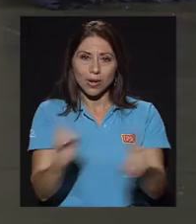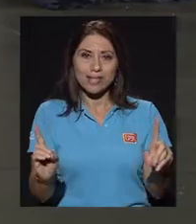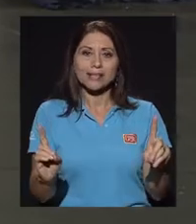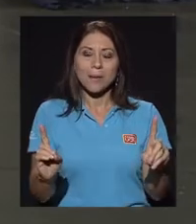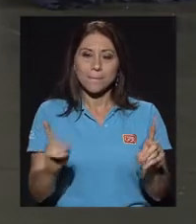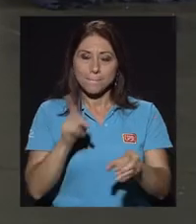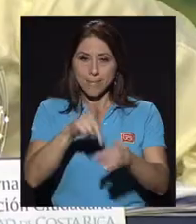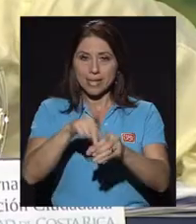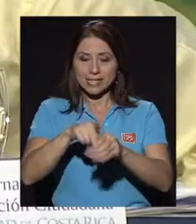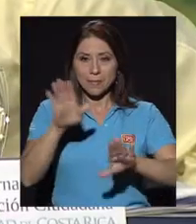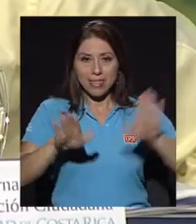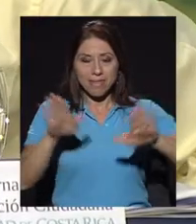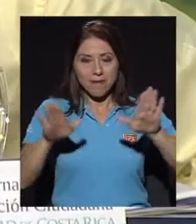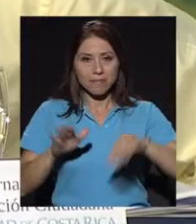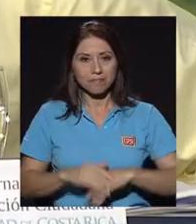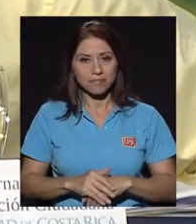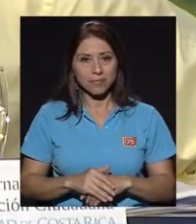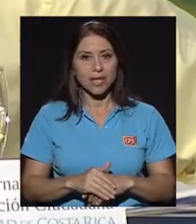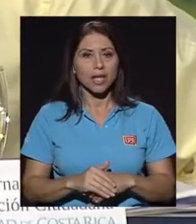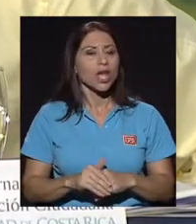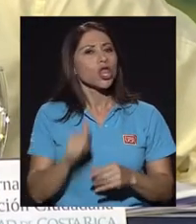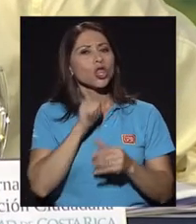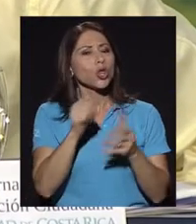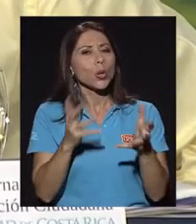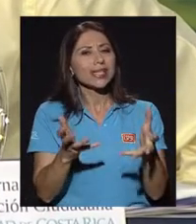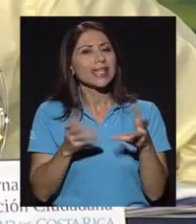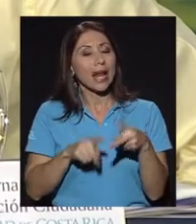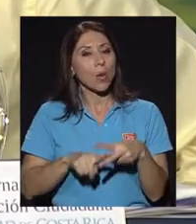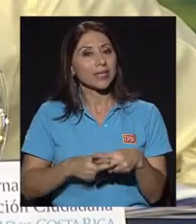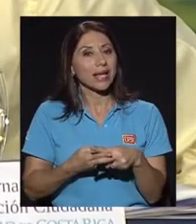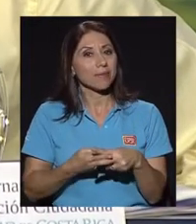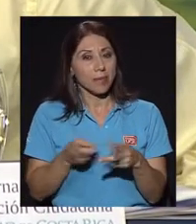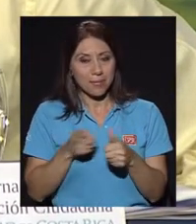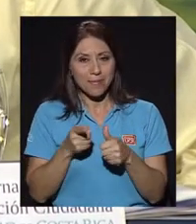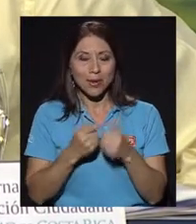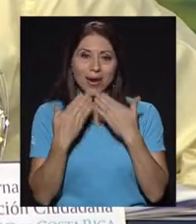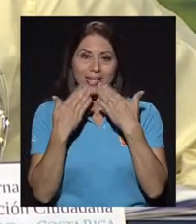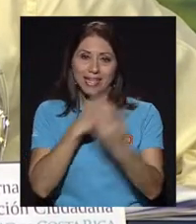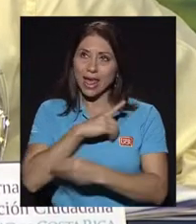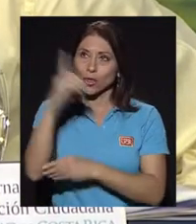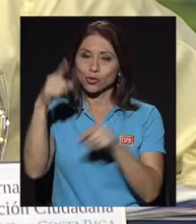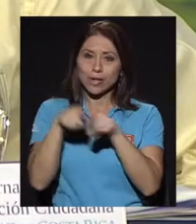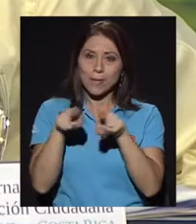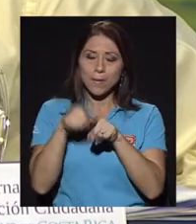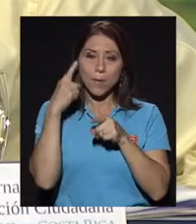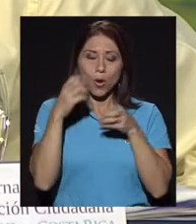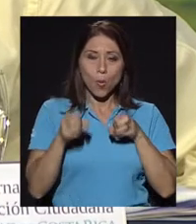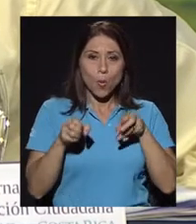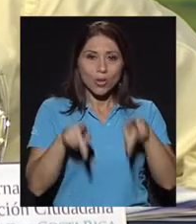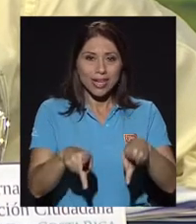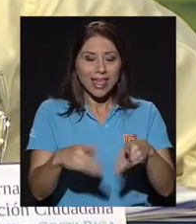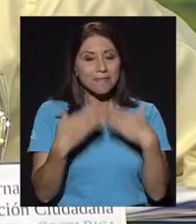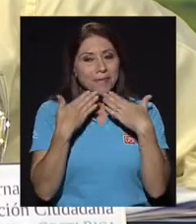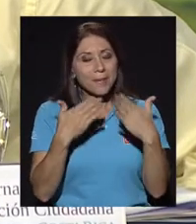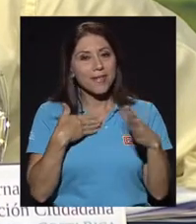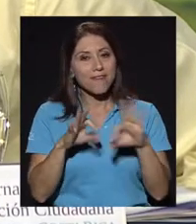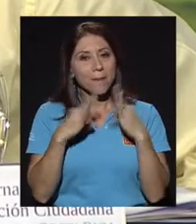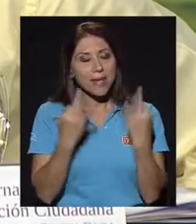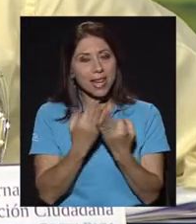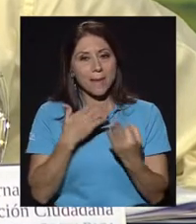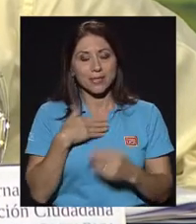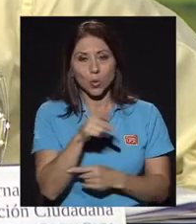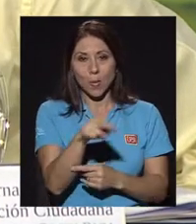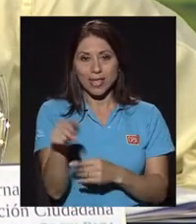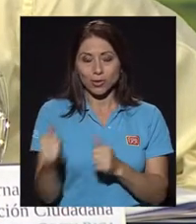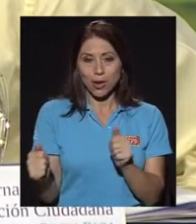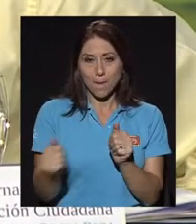democracia participativa. No quisiera comenzar sin agradecer también a Dios por la oportunidad, a mi familia y compañeros